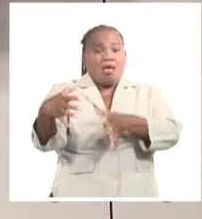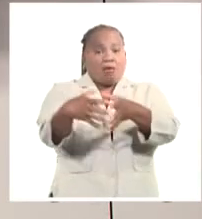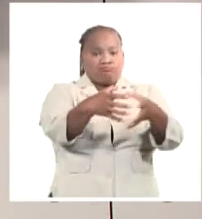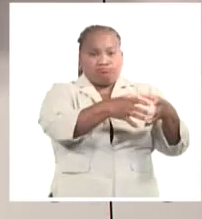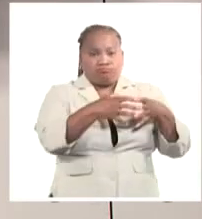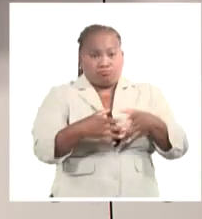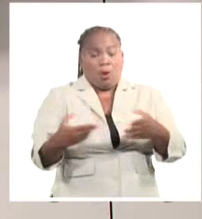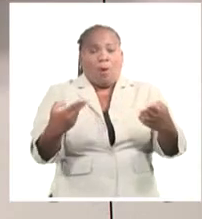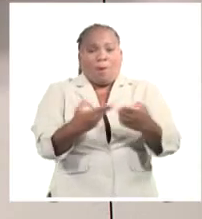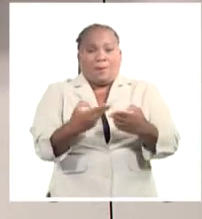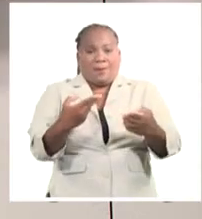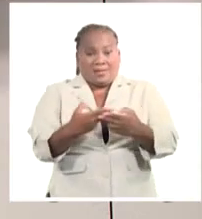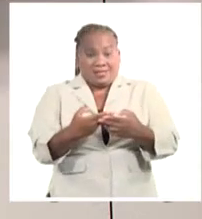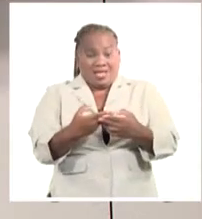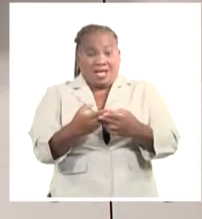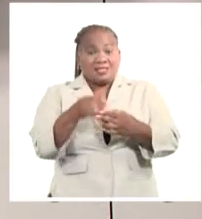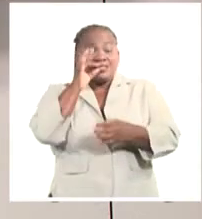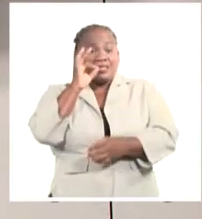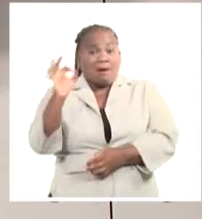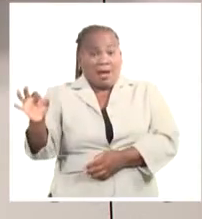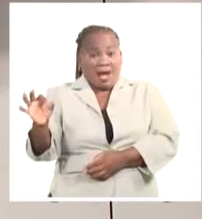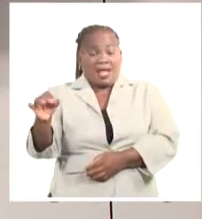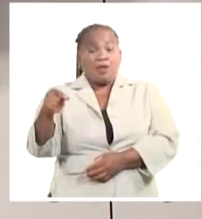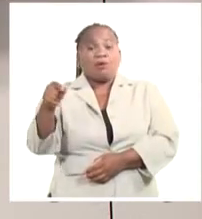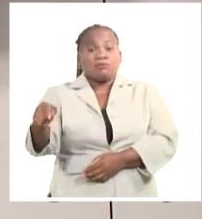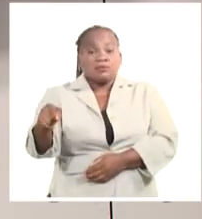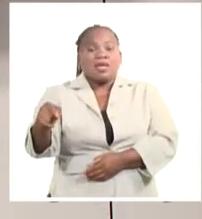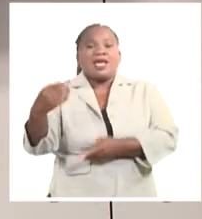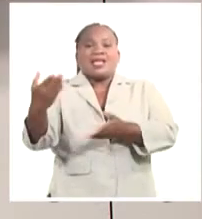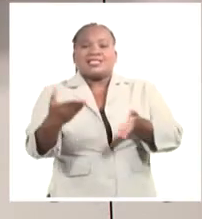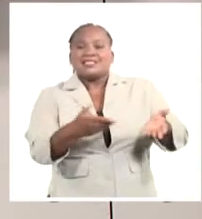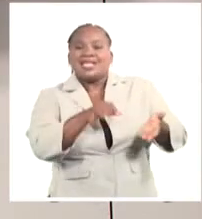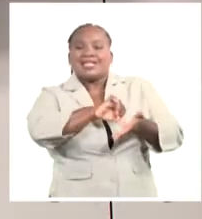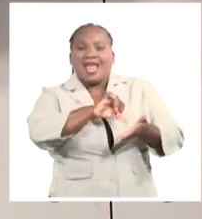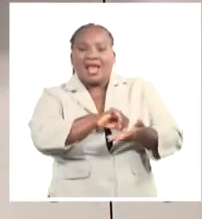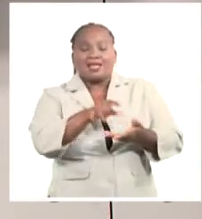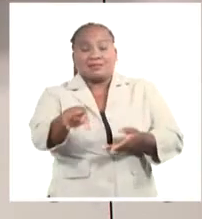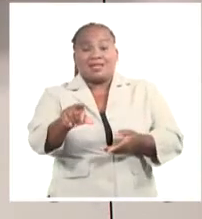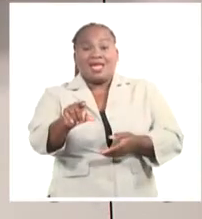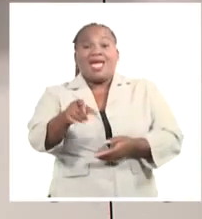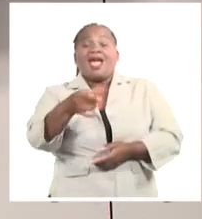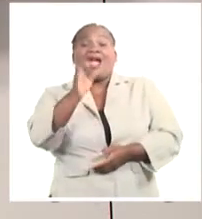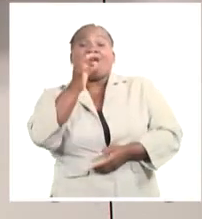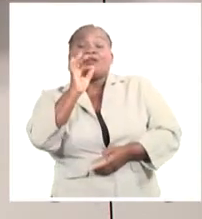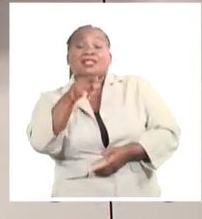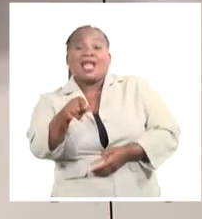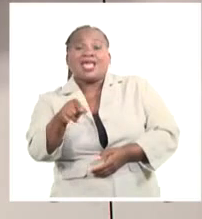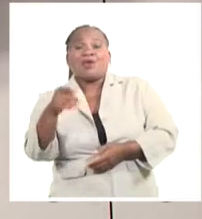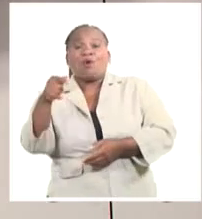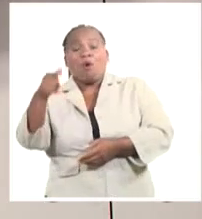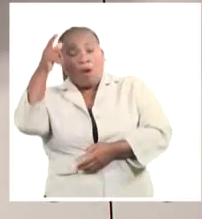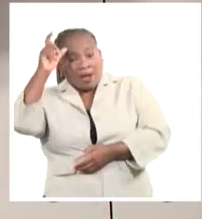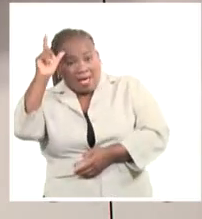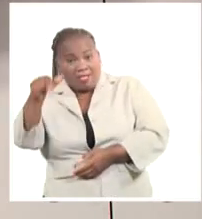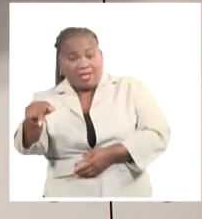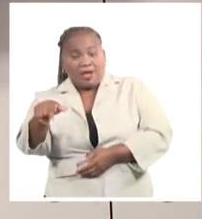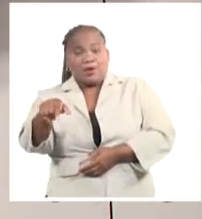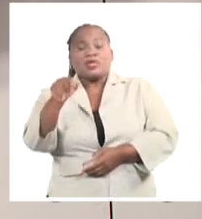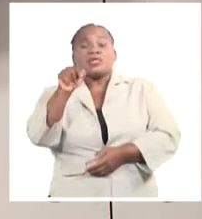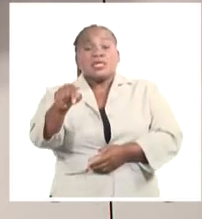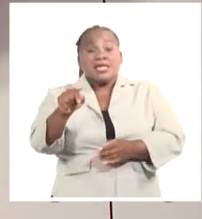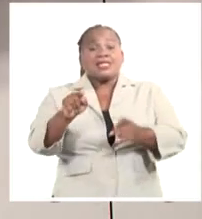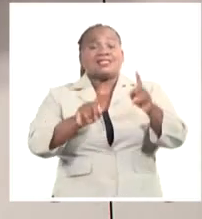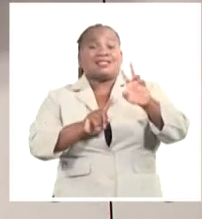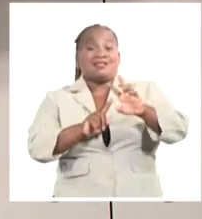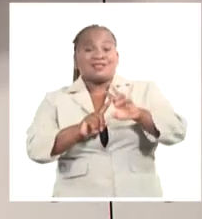competencia. Tabacaleros recibe a Centrales en el Cristóbal Labra, Cafetaleros a Ganaderos en el Calixto García y con transmisión de